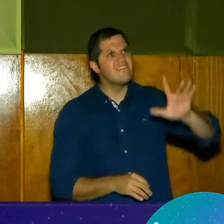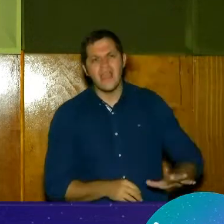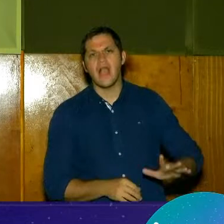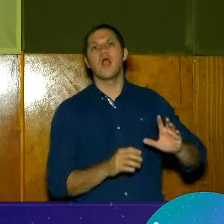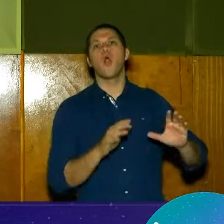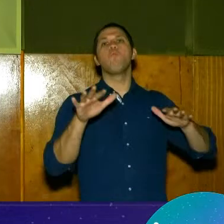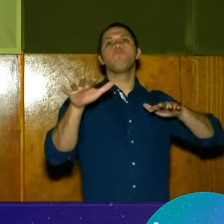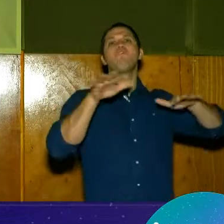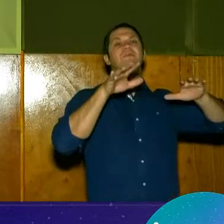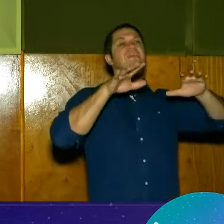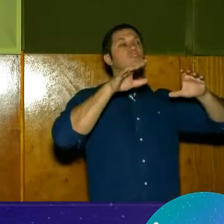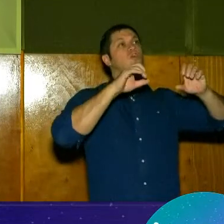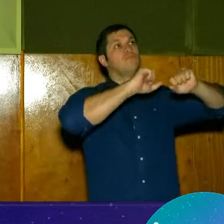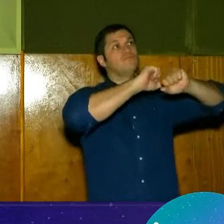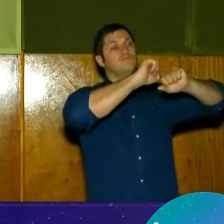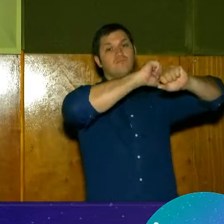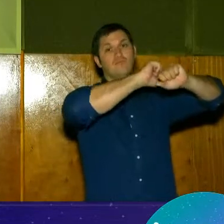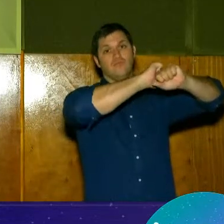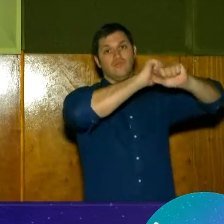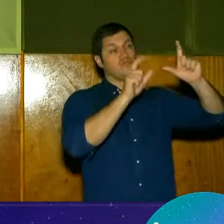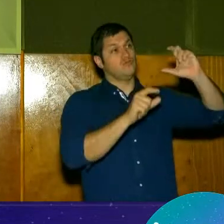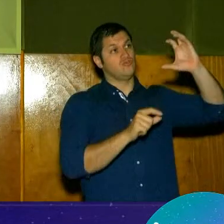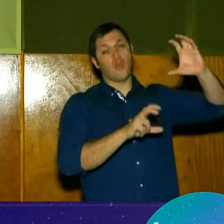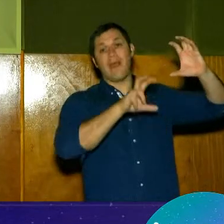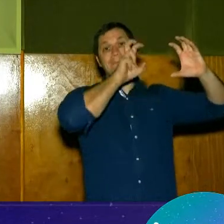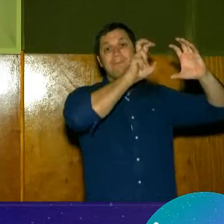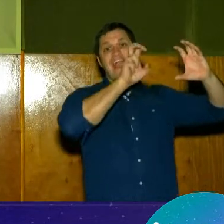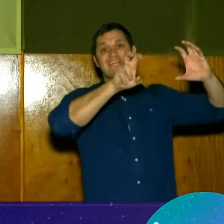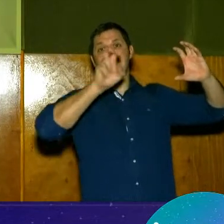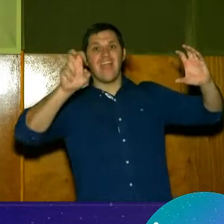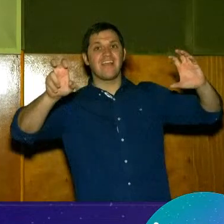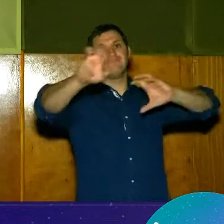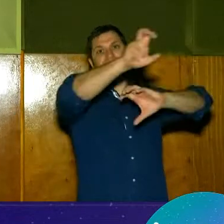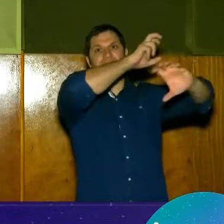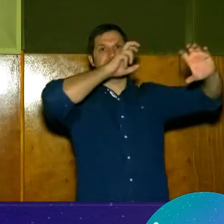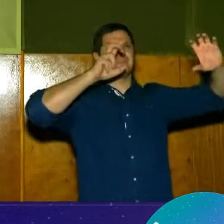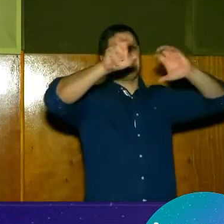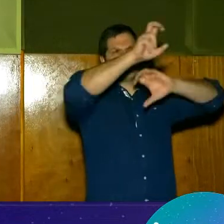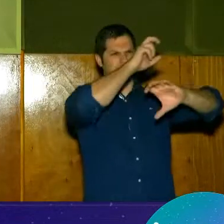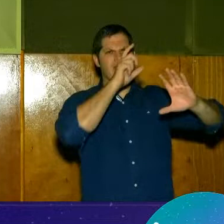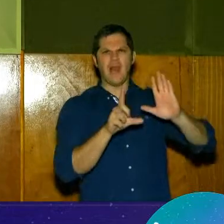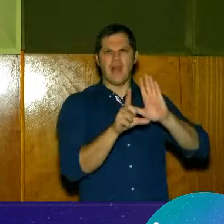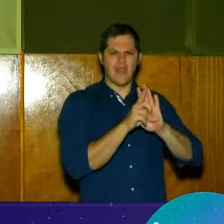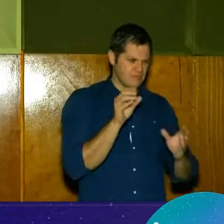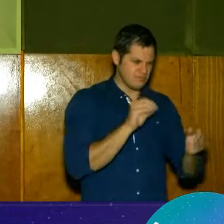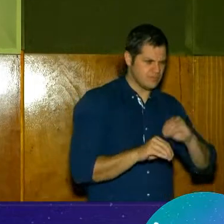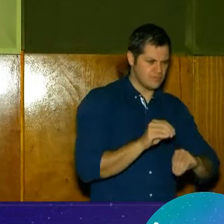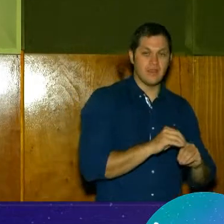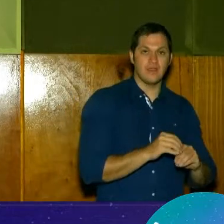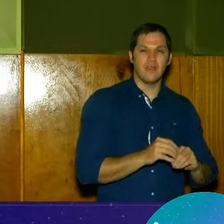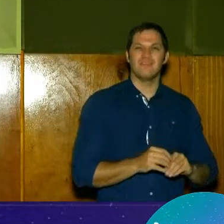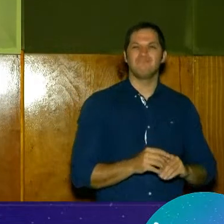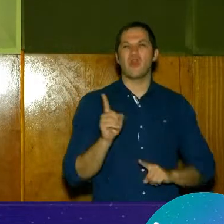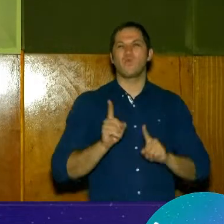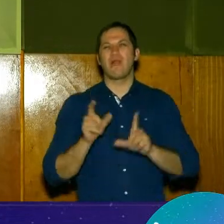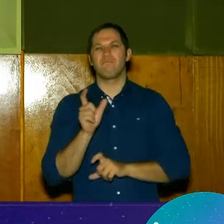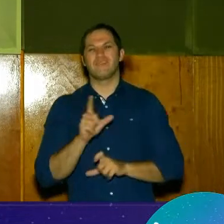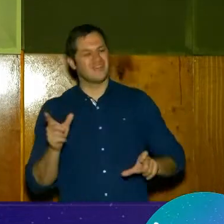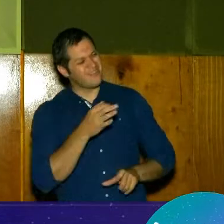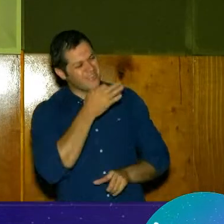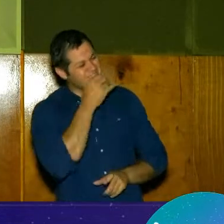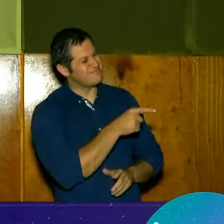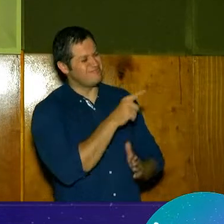describían los movimientos de los planetas pero lamentablemente en realidad a la gente no le creía